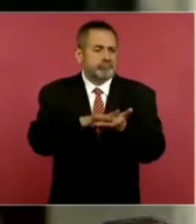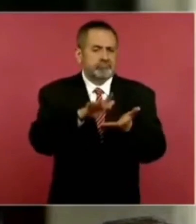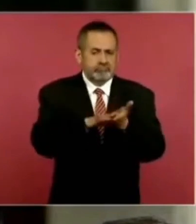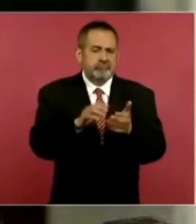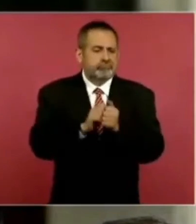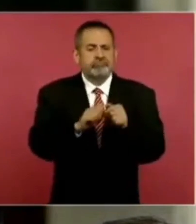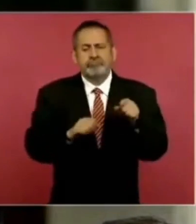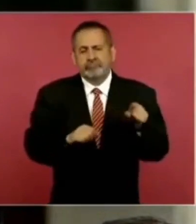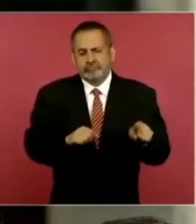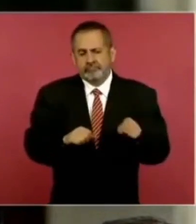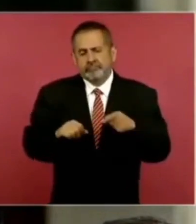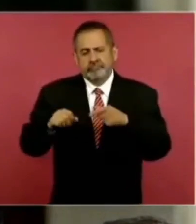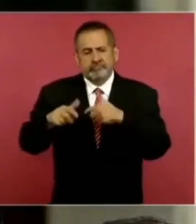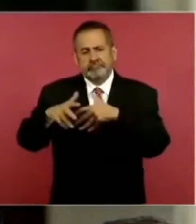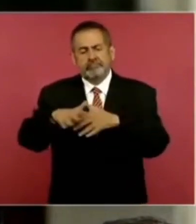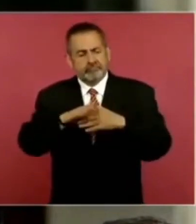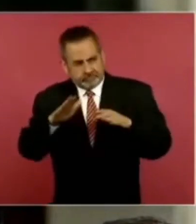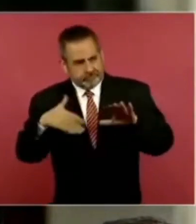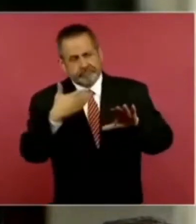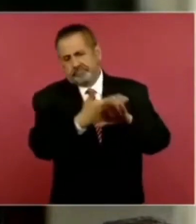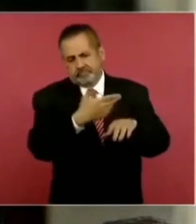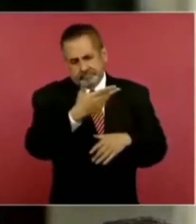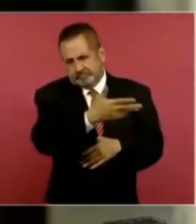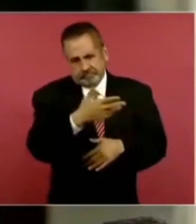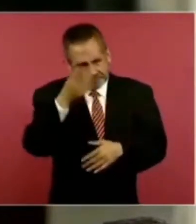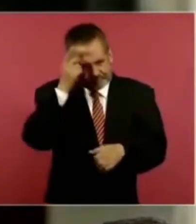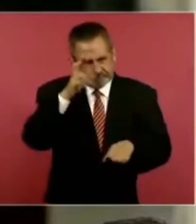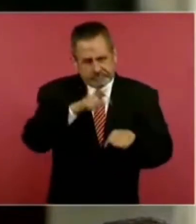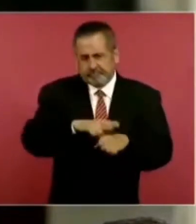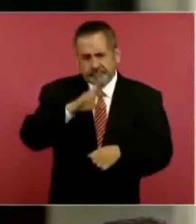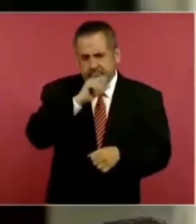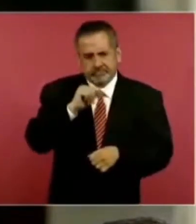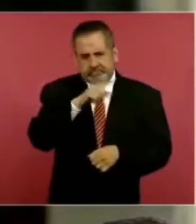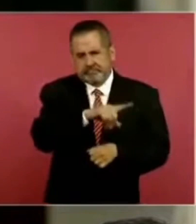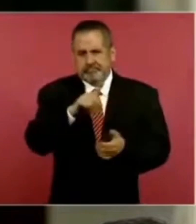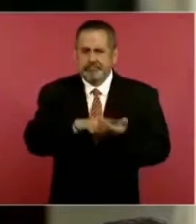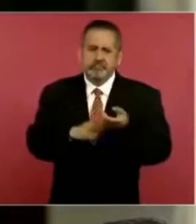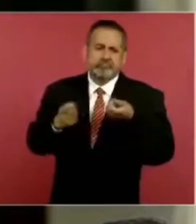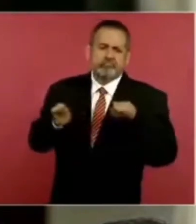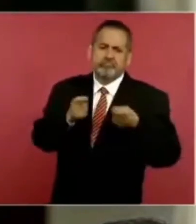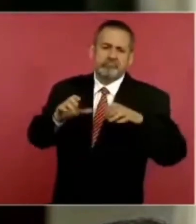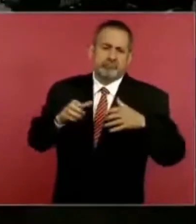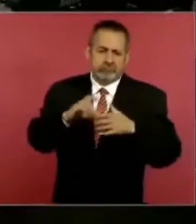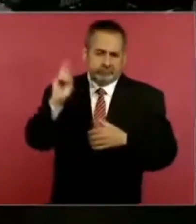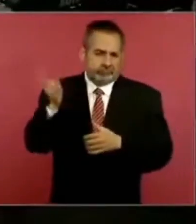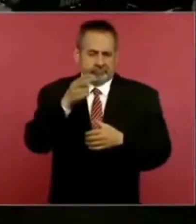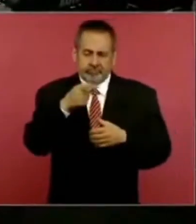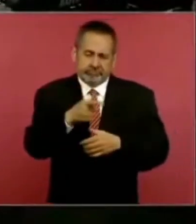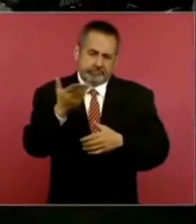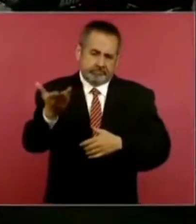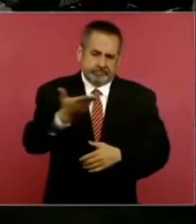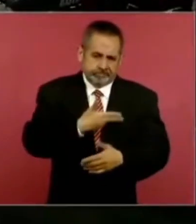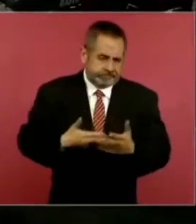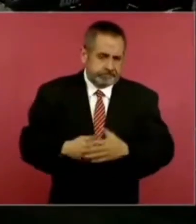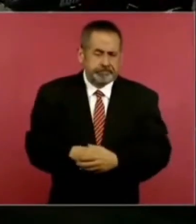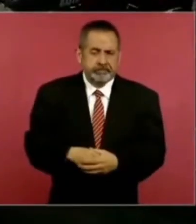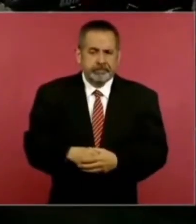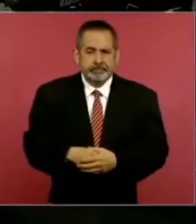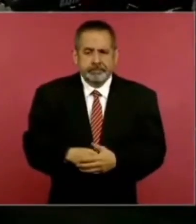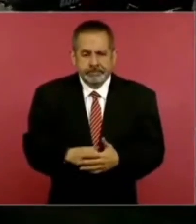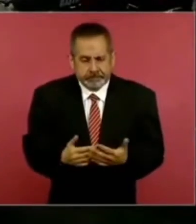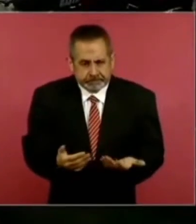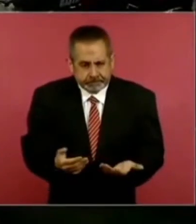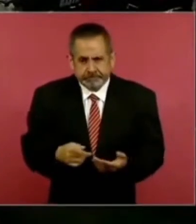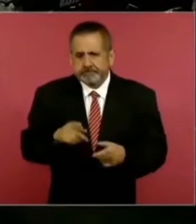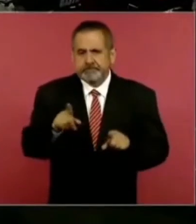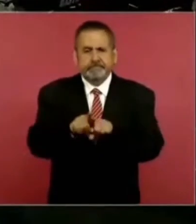esta manifestación en contra del rector y de la gente que maneja, obviamente, la universidad, presidente. En ese sentido, también